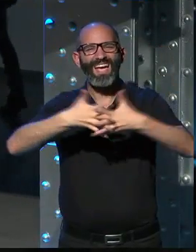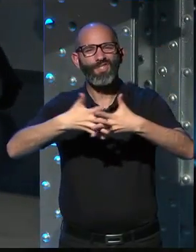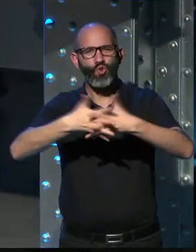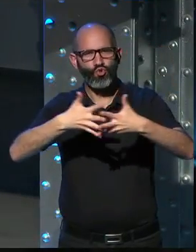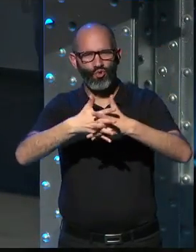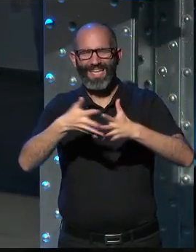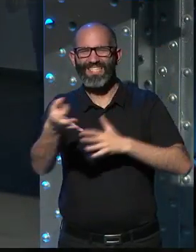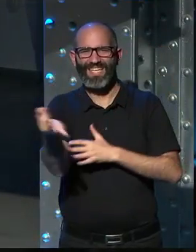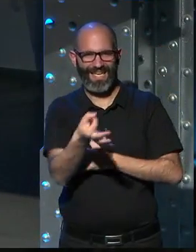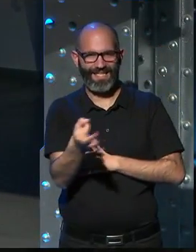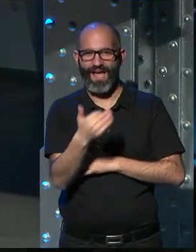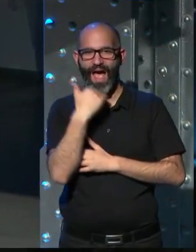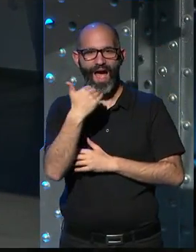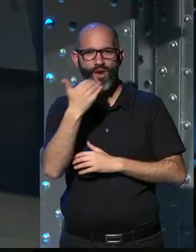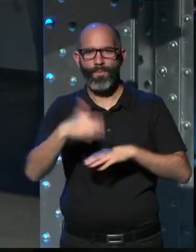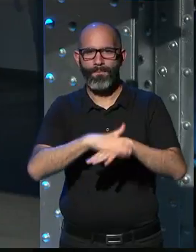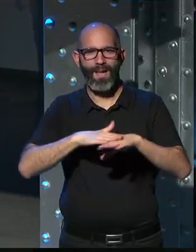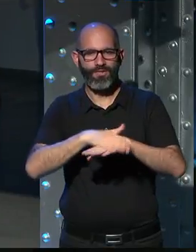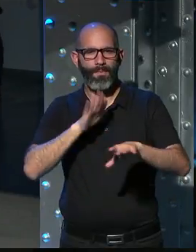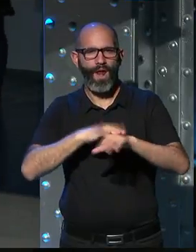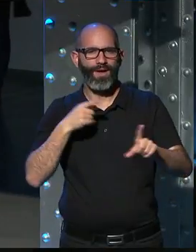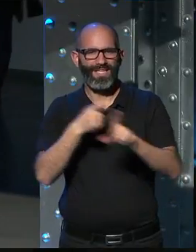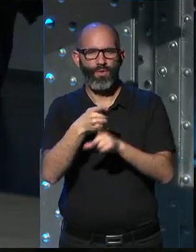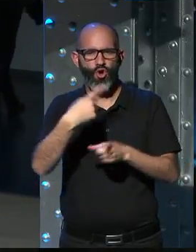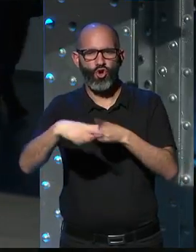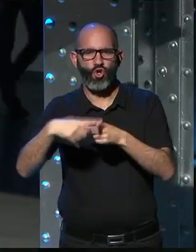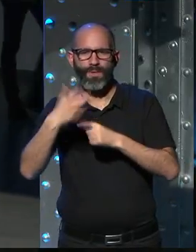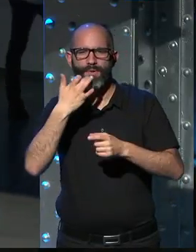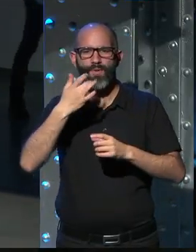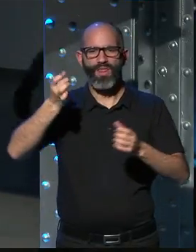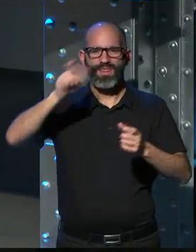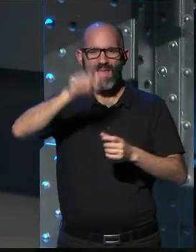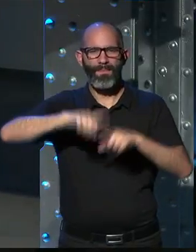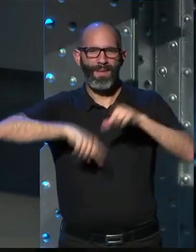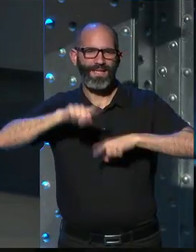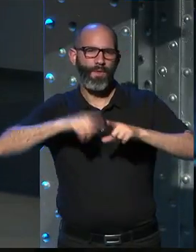Continuamente intentamos encontrar el sentido de las cosas. Cuando la gente actúa de una manera que no